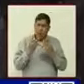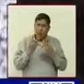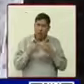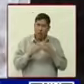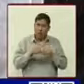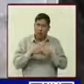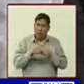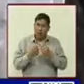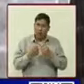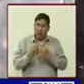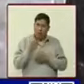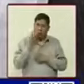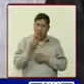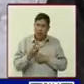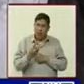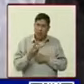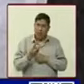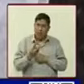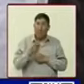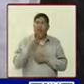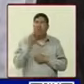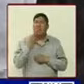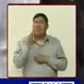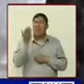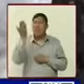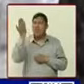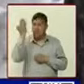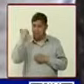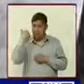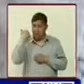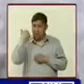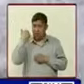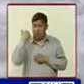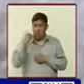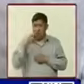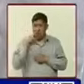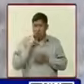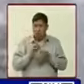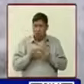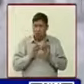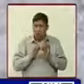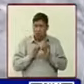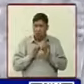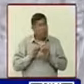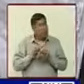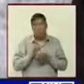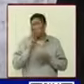esta rajadura al costado. Sí. Usted dice que estas rajaduras no las han arreglado.